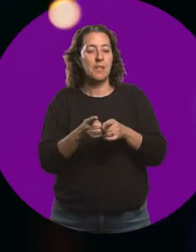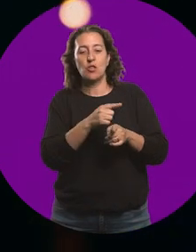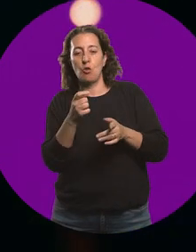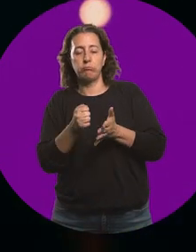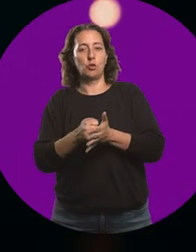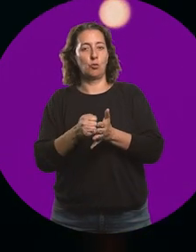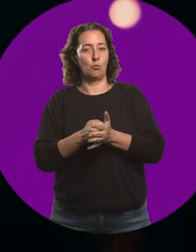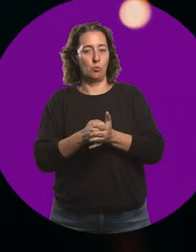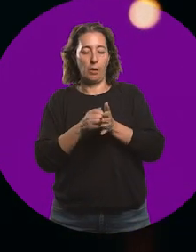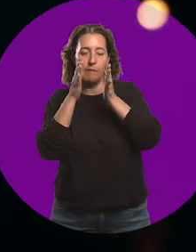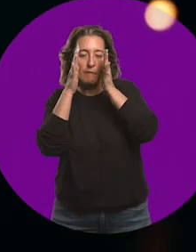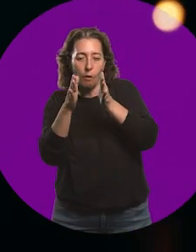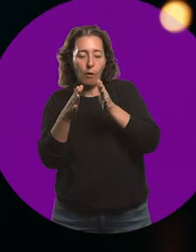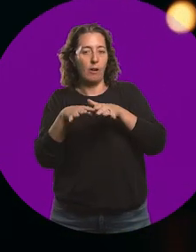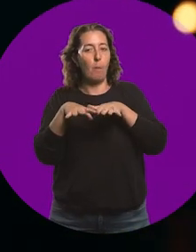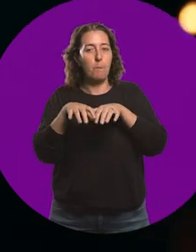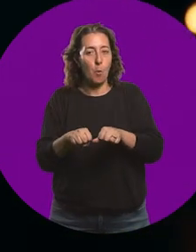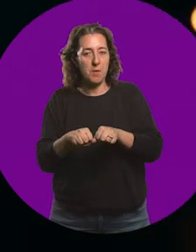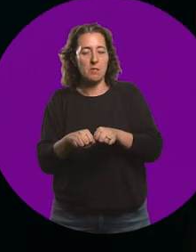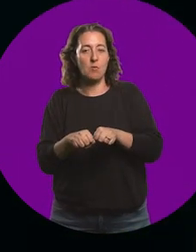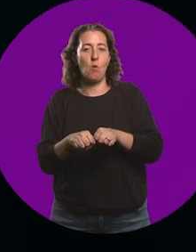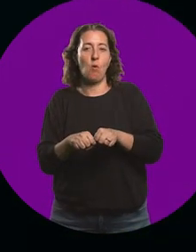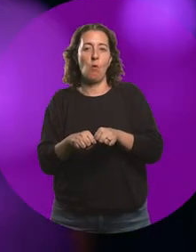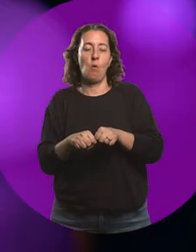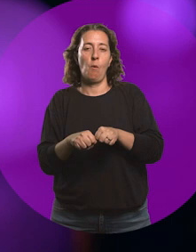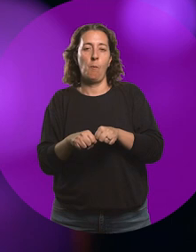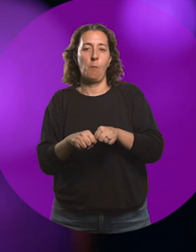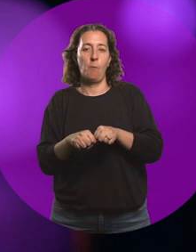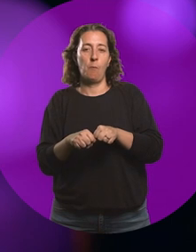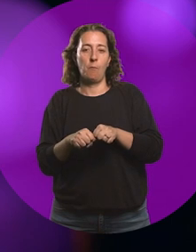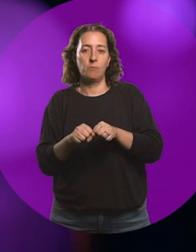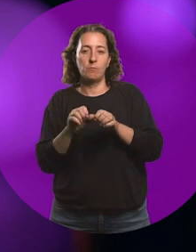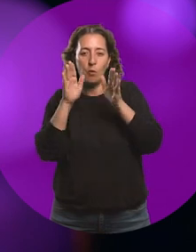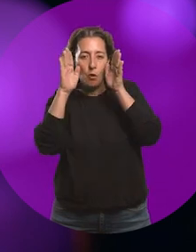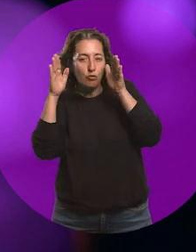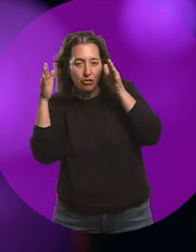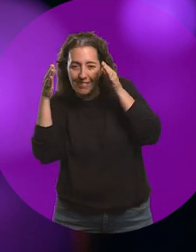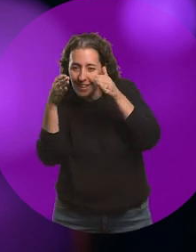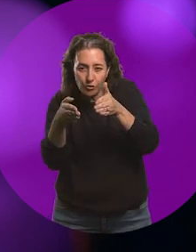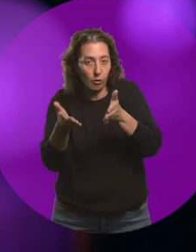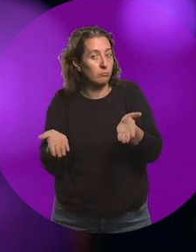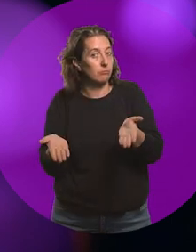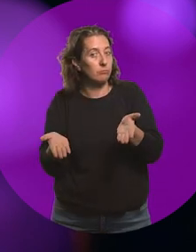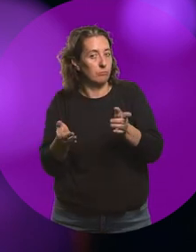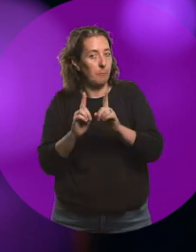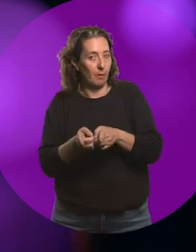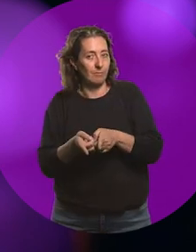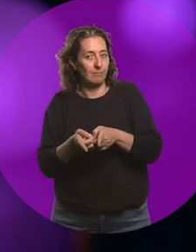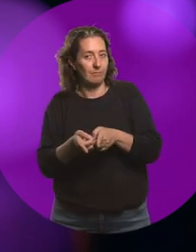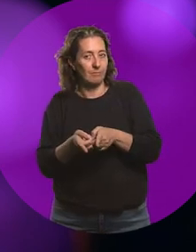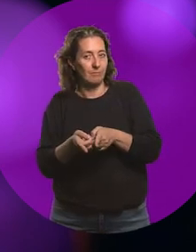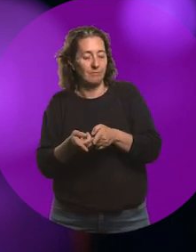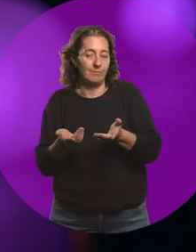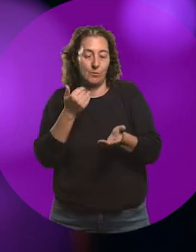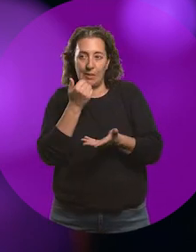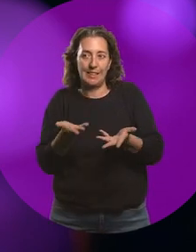y ese enfoque y ese compromiso y esa concentración, no sé, ¿no? Y